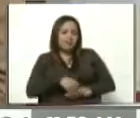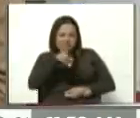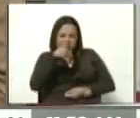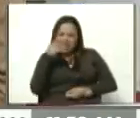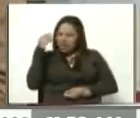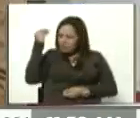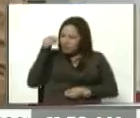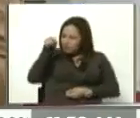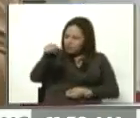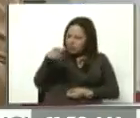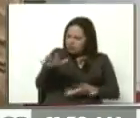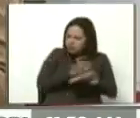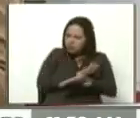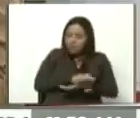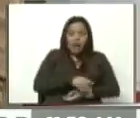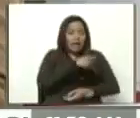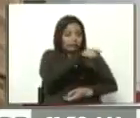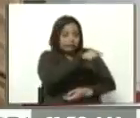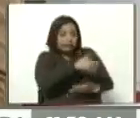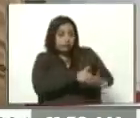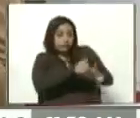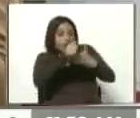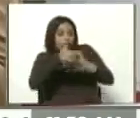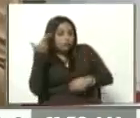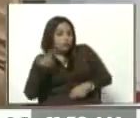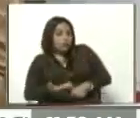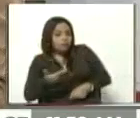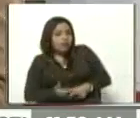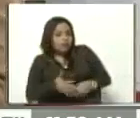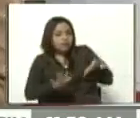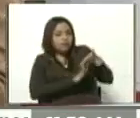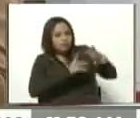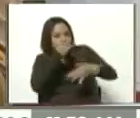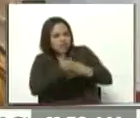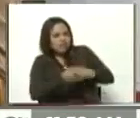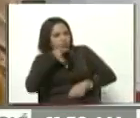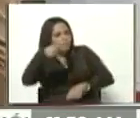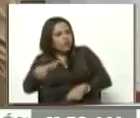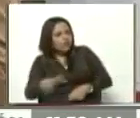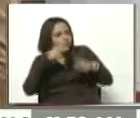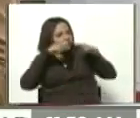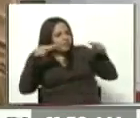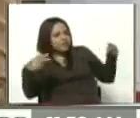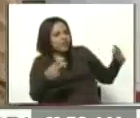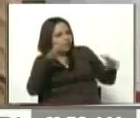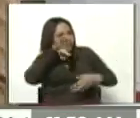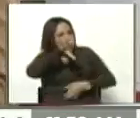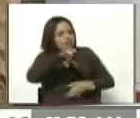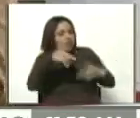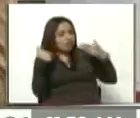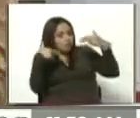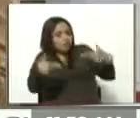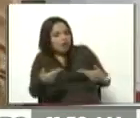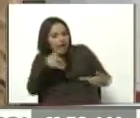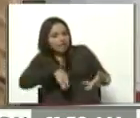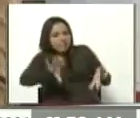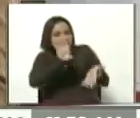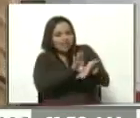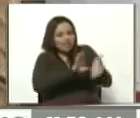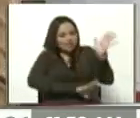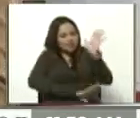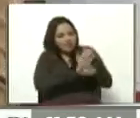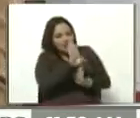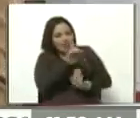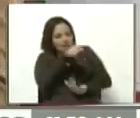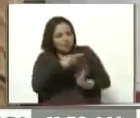consolidado en torno a un proyecto político con una visión de país donde el ser humano es el centro de desarrollo de